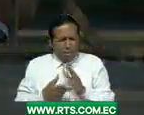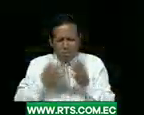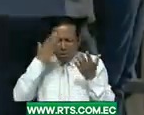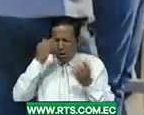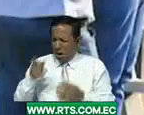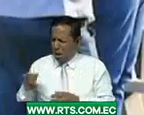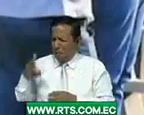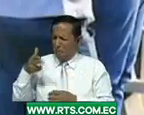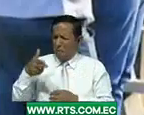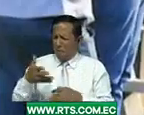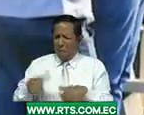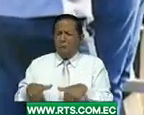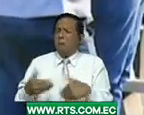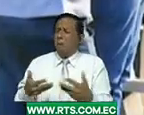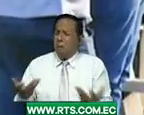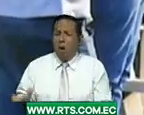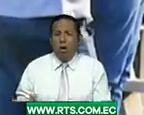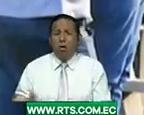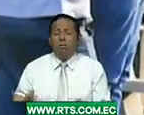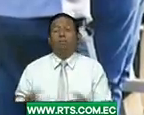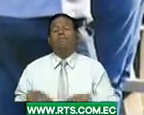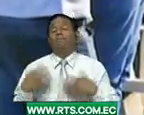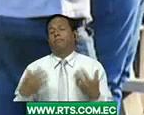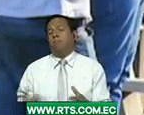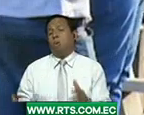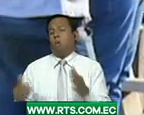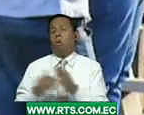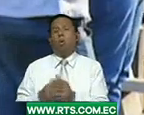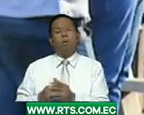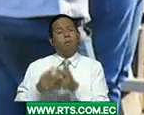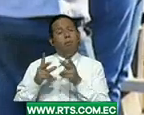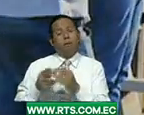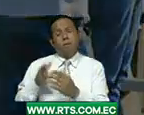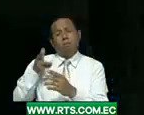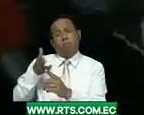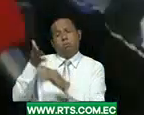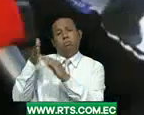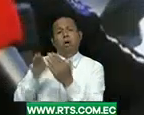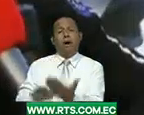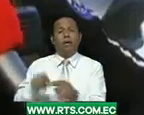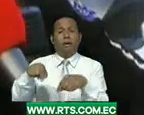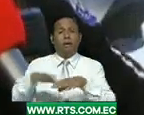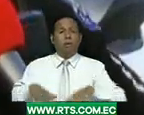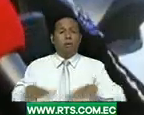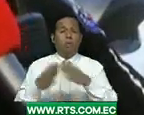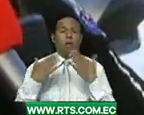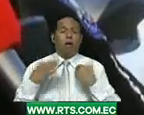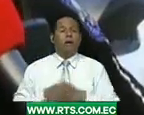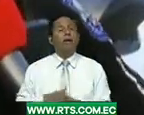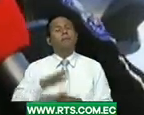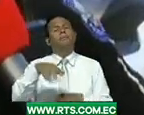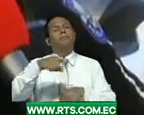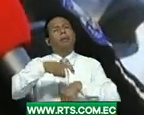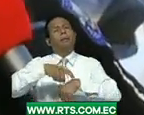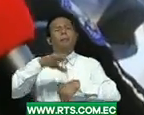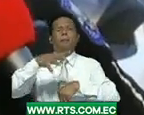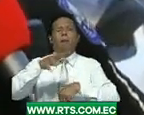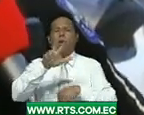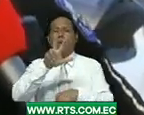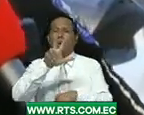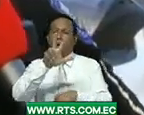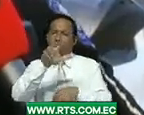había ocurrido. Otro caso más de sicariato se registraba en Guayaquil. Aproximadamente a las